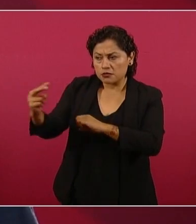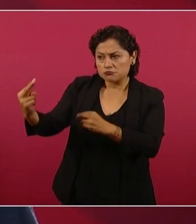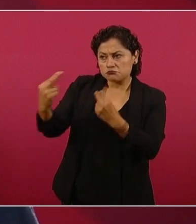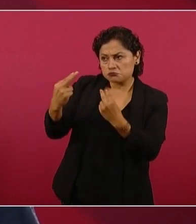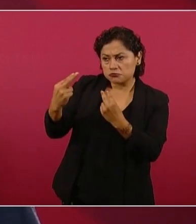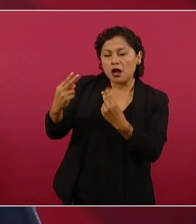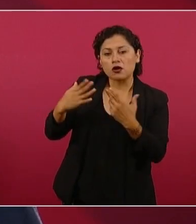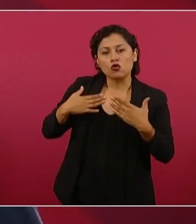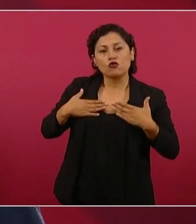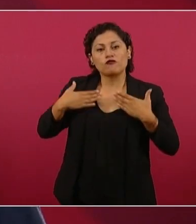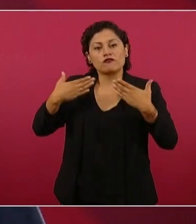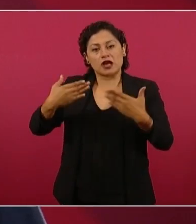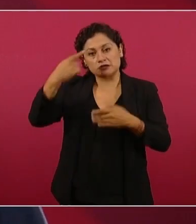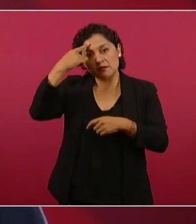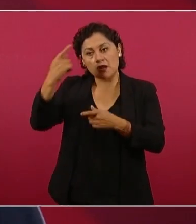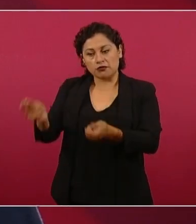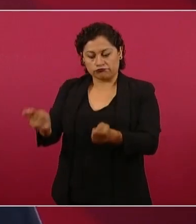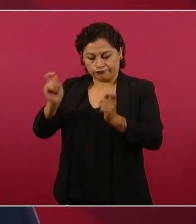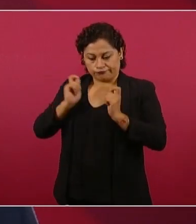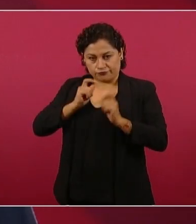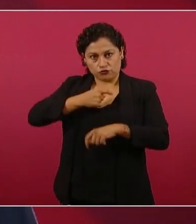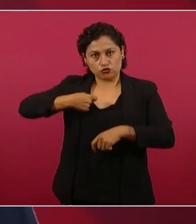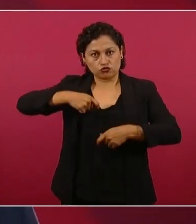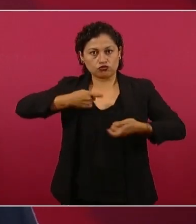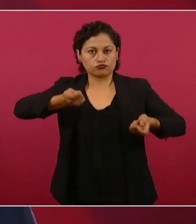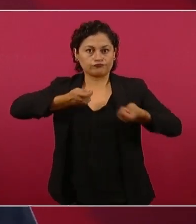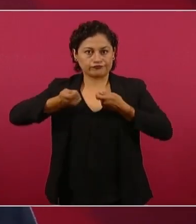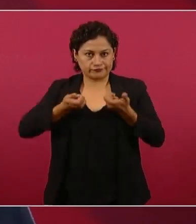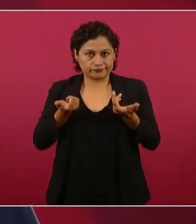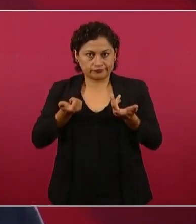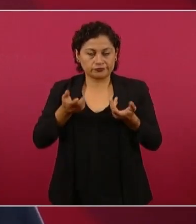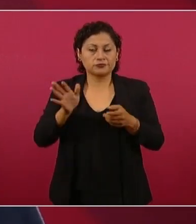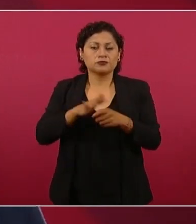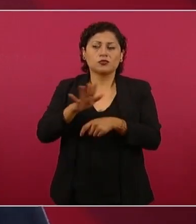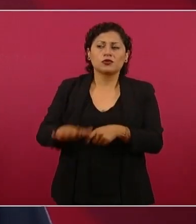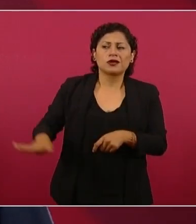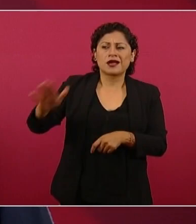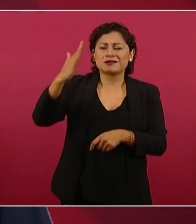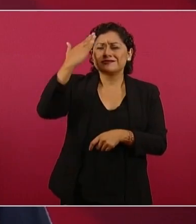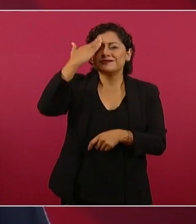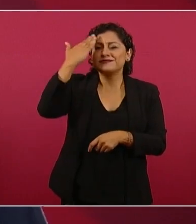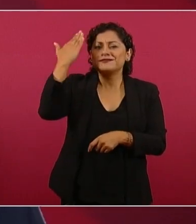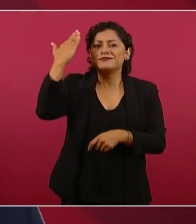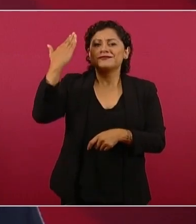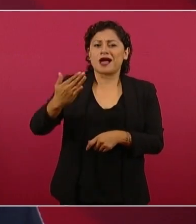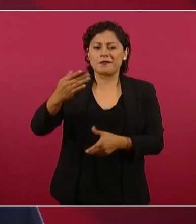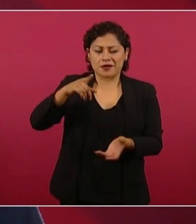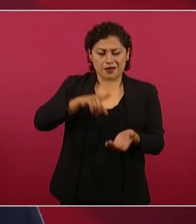empresa. Porque ellos saben que ya no hay corrupción